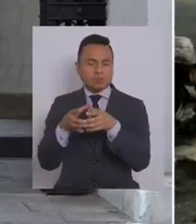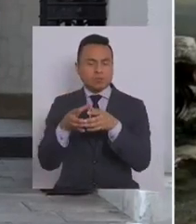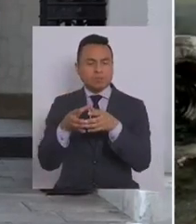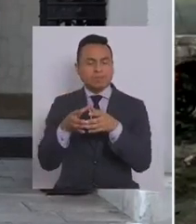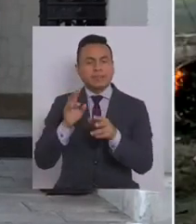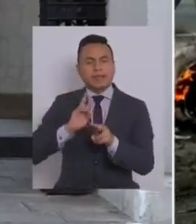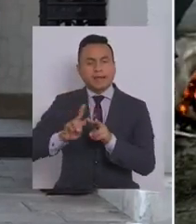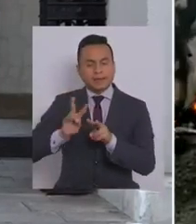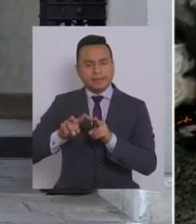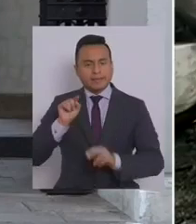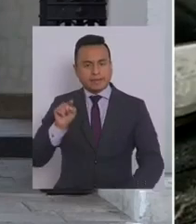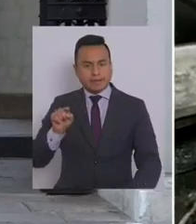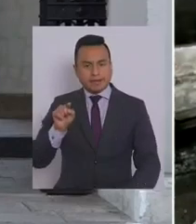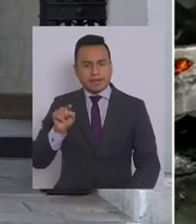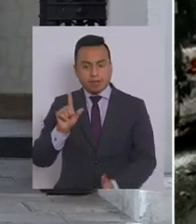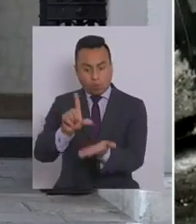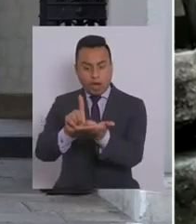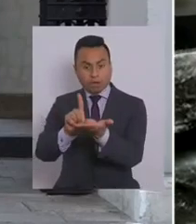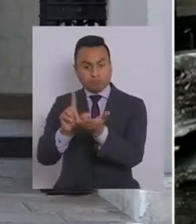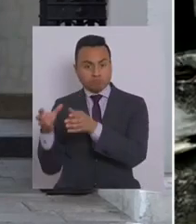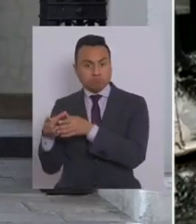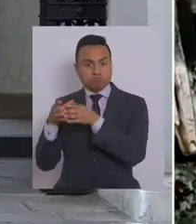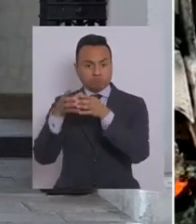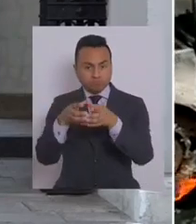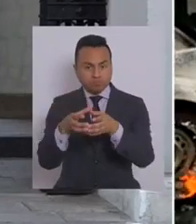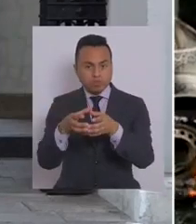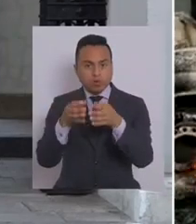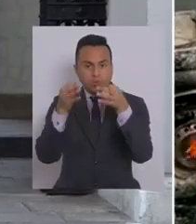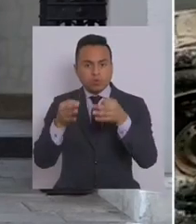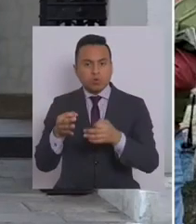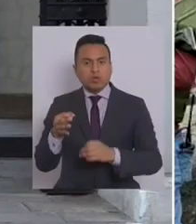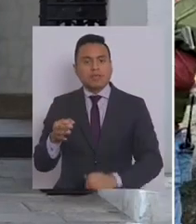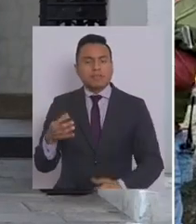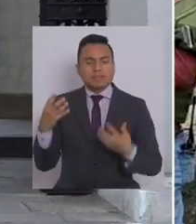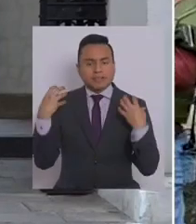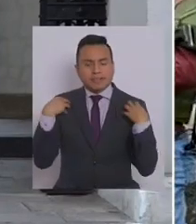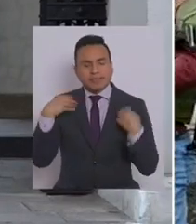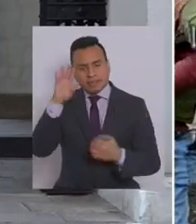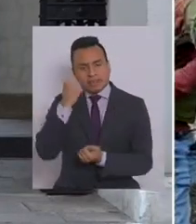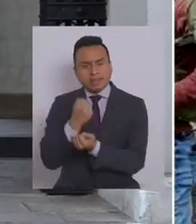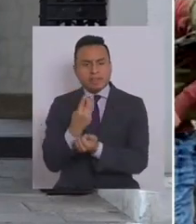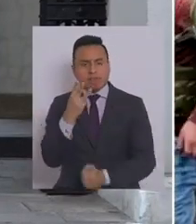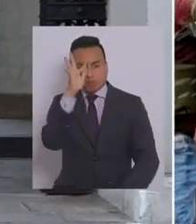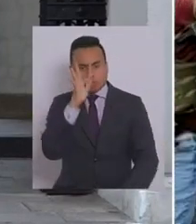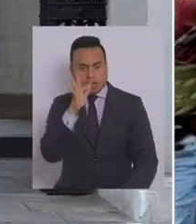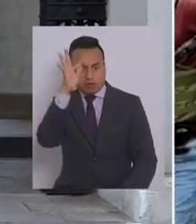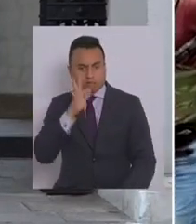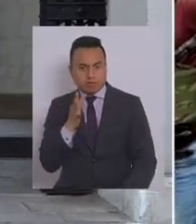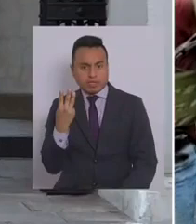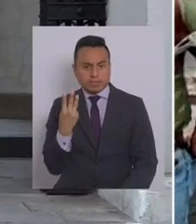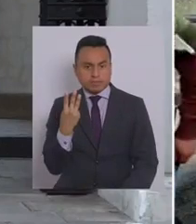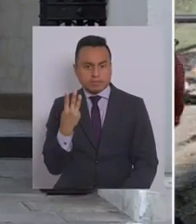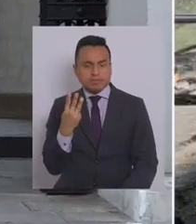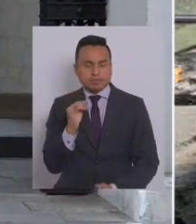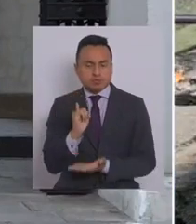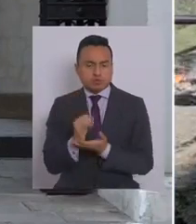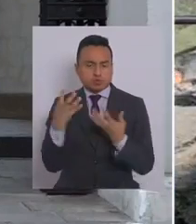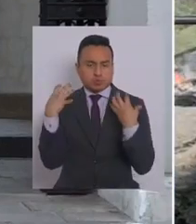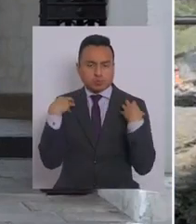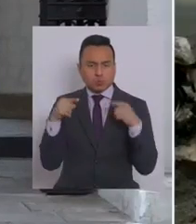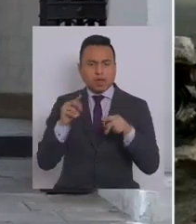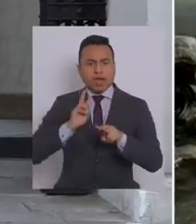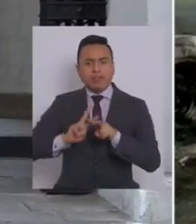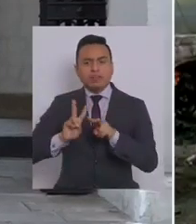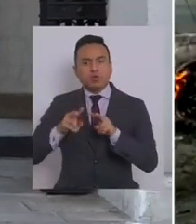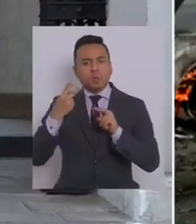estaba en el área, junto con el teniente, con tres funcionarios más de nombramiento institucional, que estaban